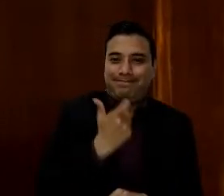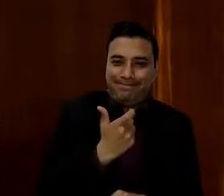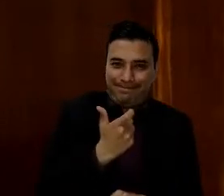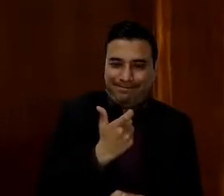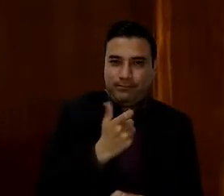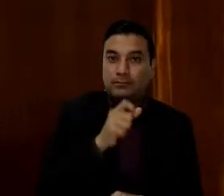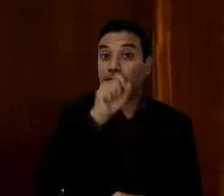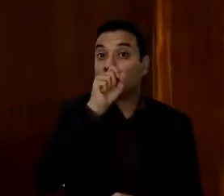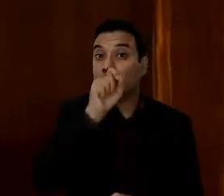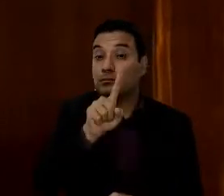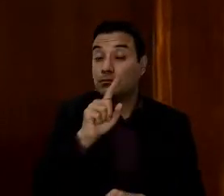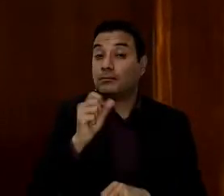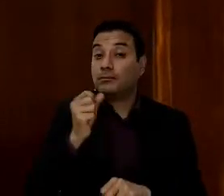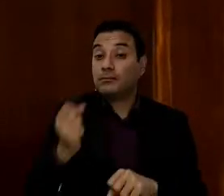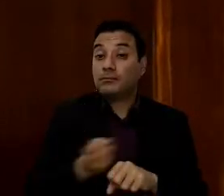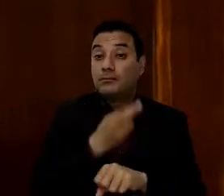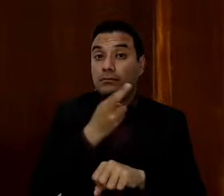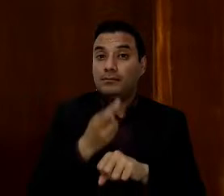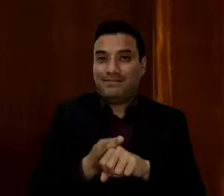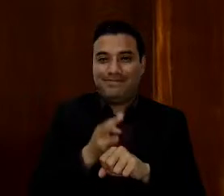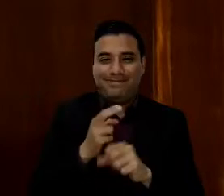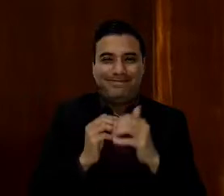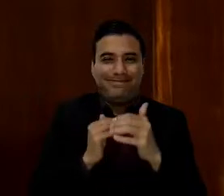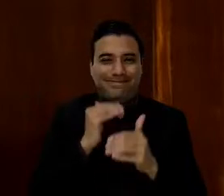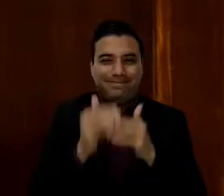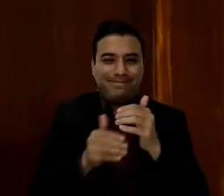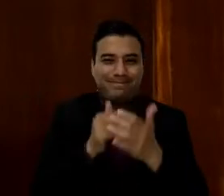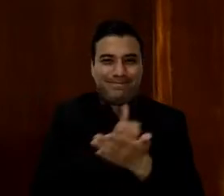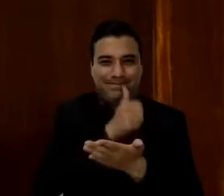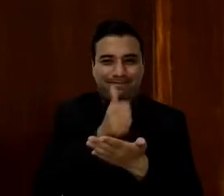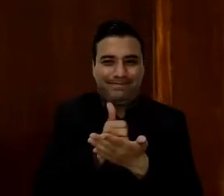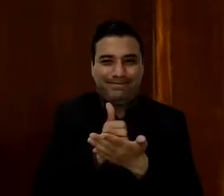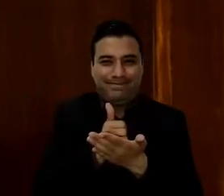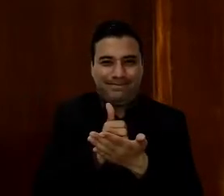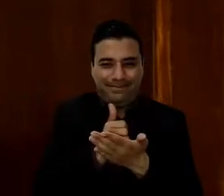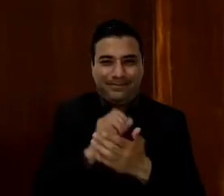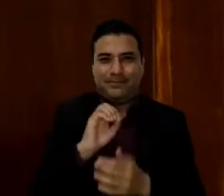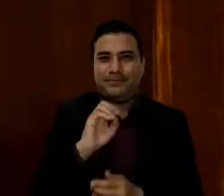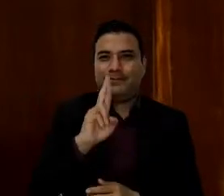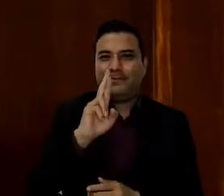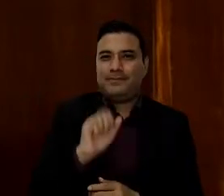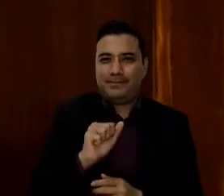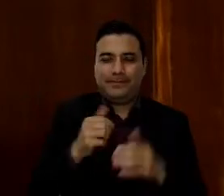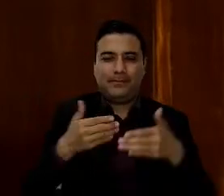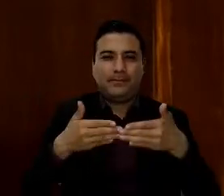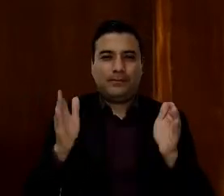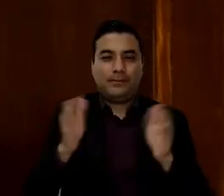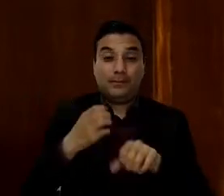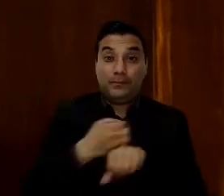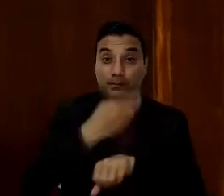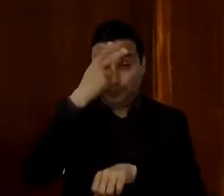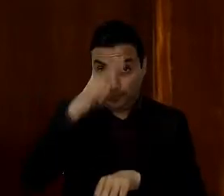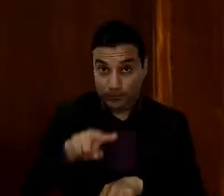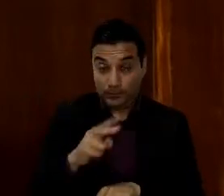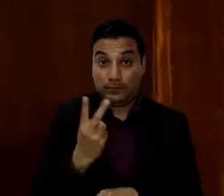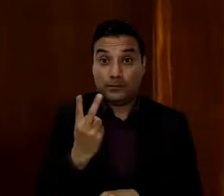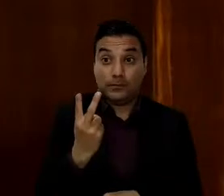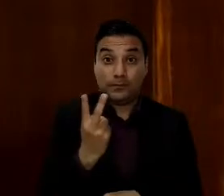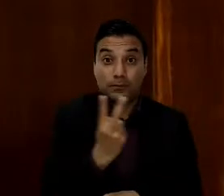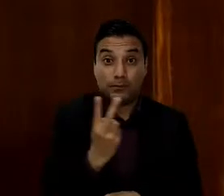Finanzas y la Secretaría de Desarrollo Urbano y Obra Pública del Estado de México